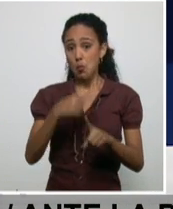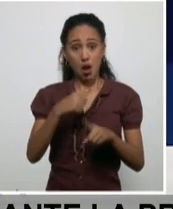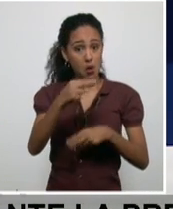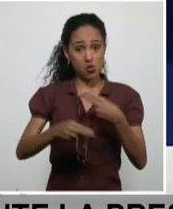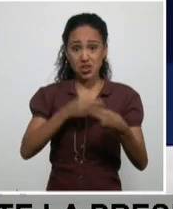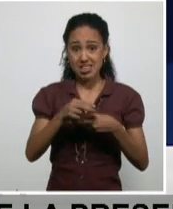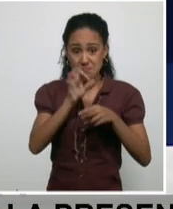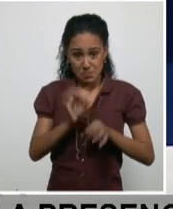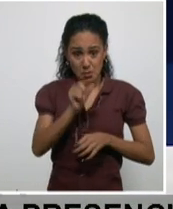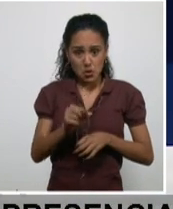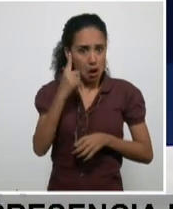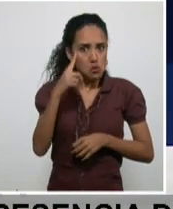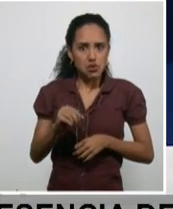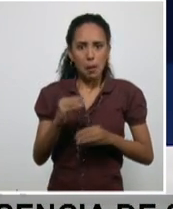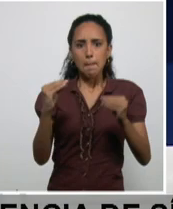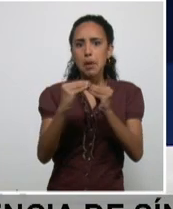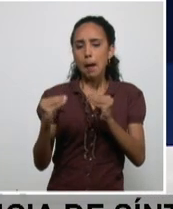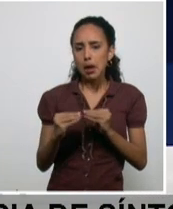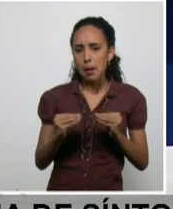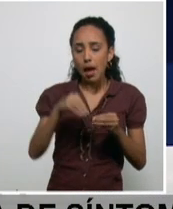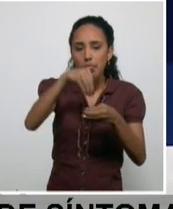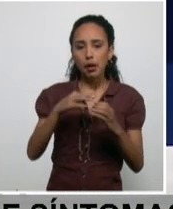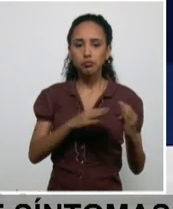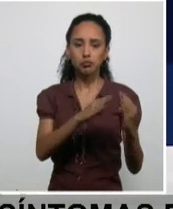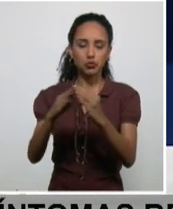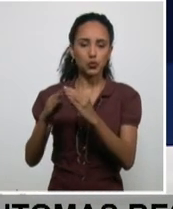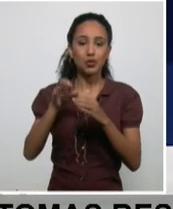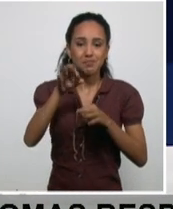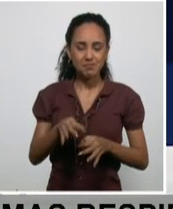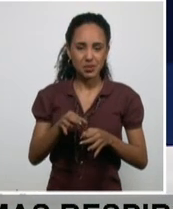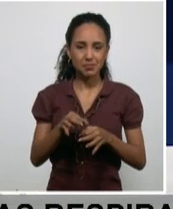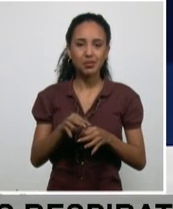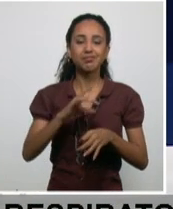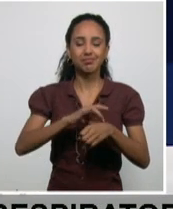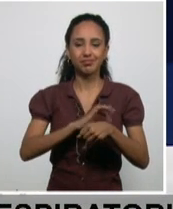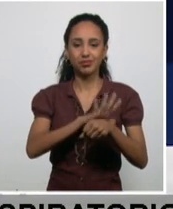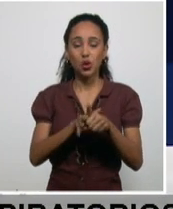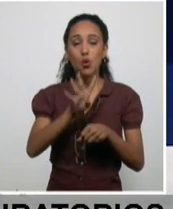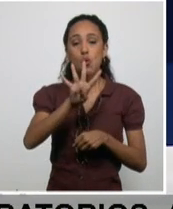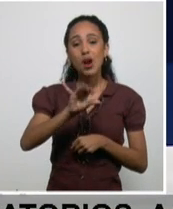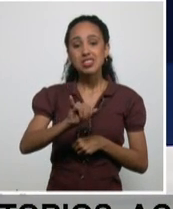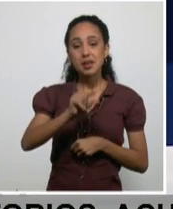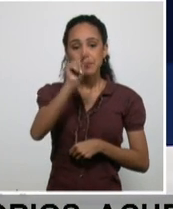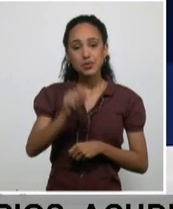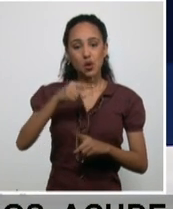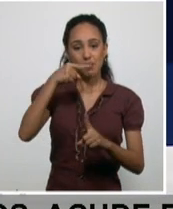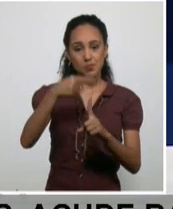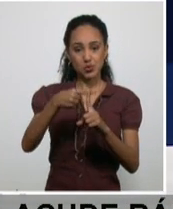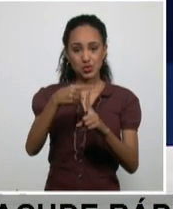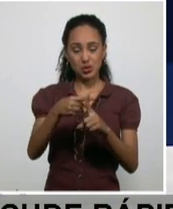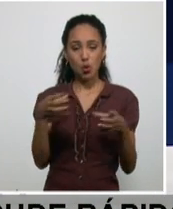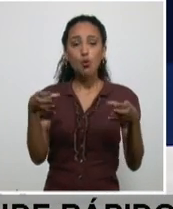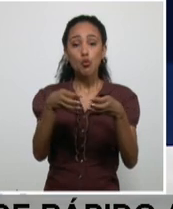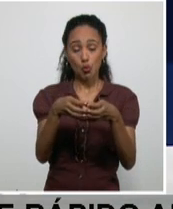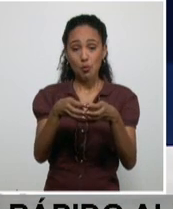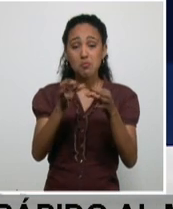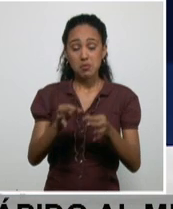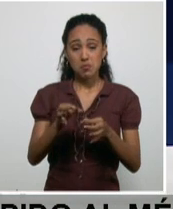transmitiendo la enfermedad en la comunidad. Los 46 casos diagnosticados, los grupos de edades más